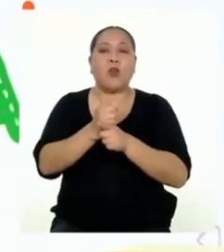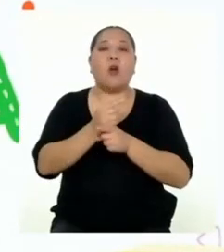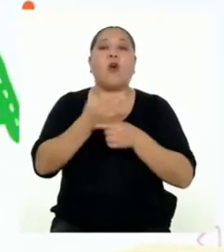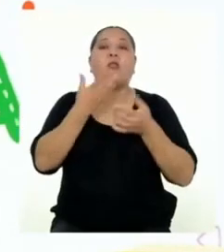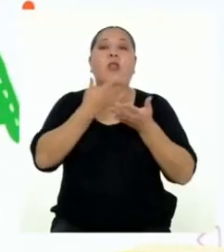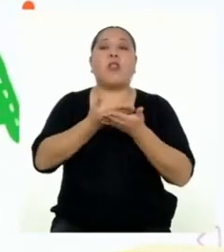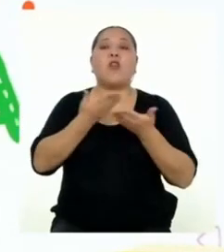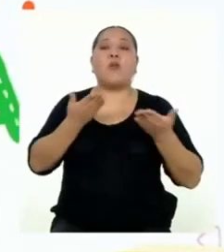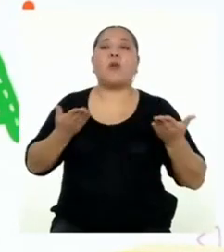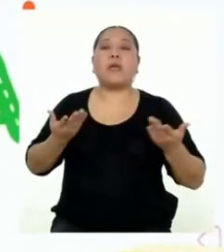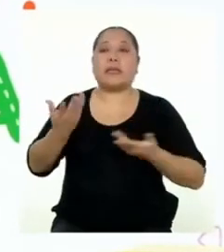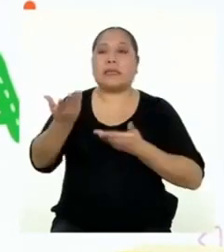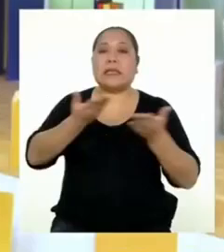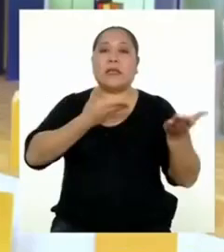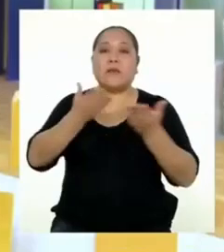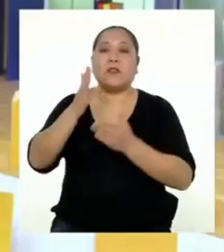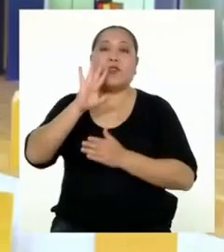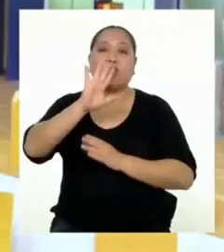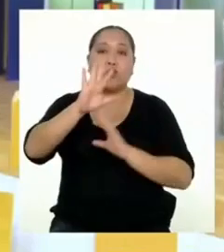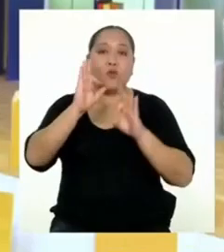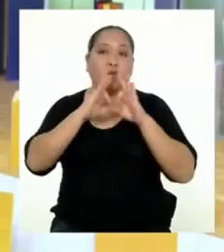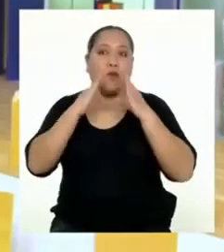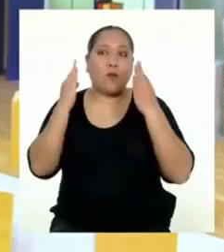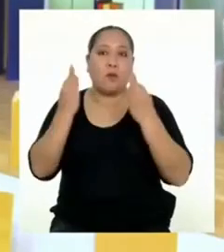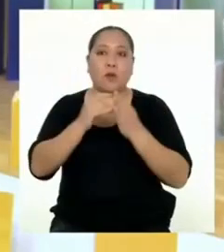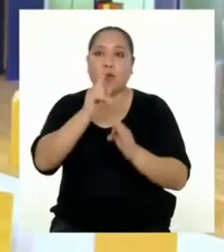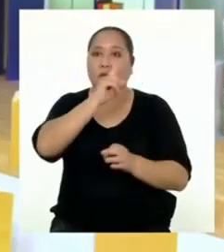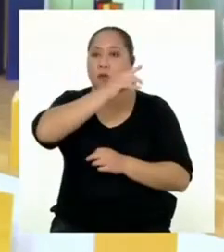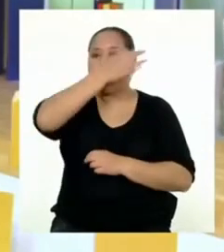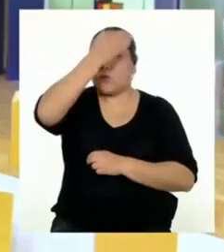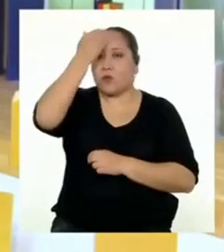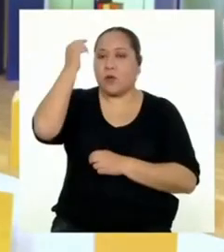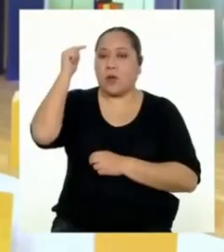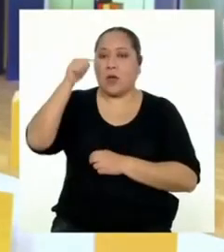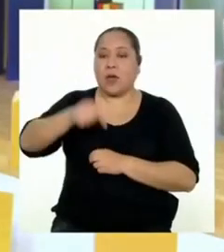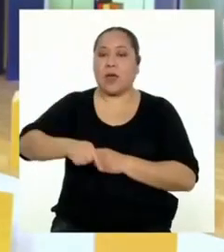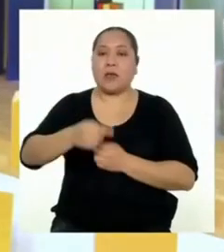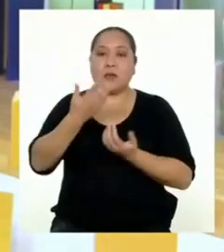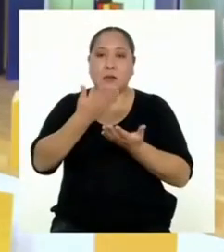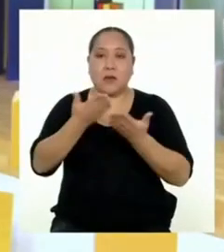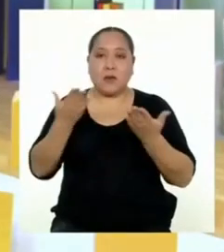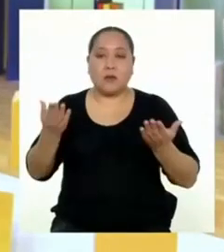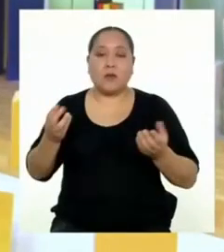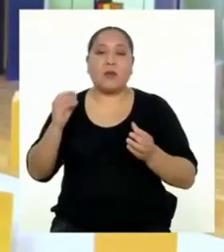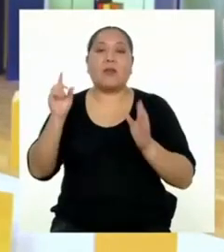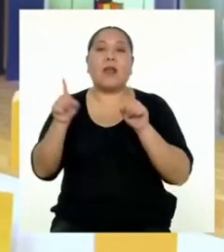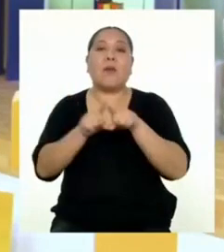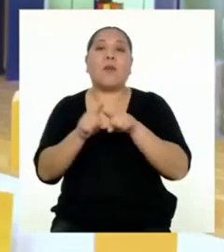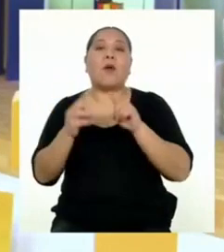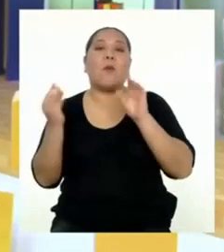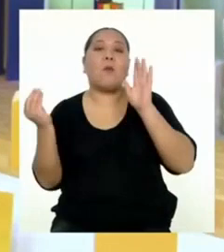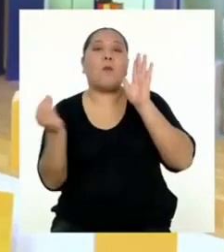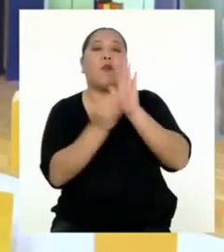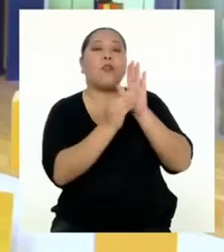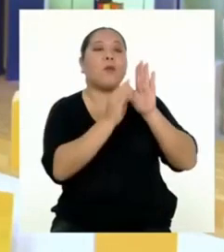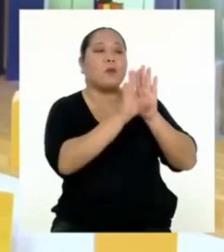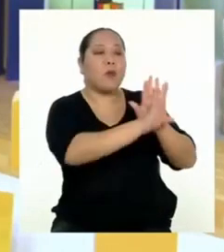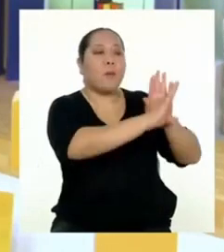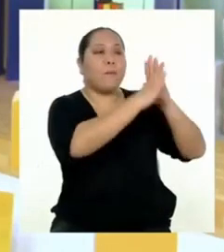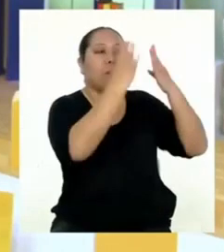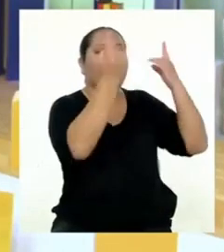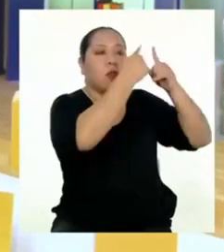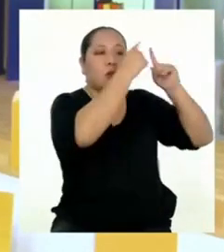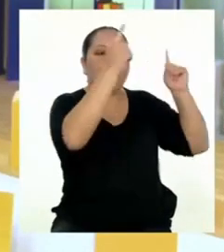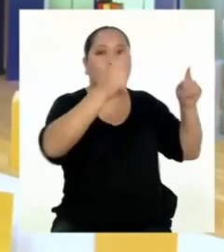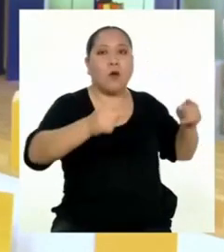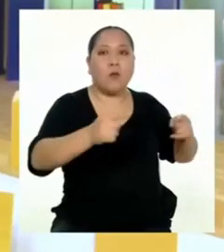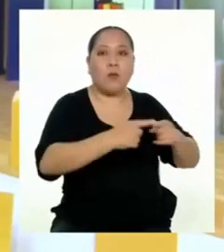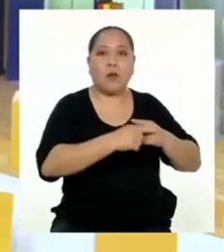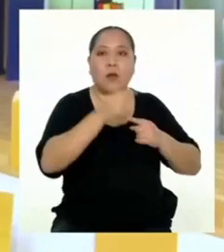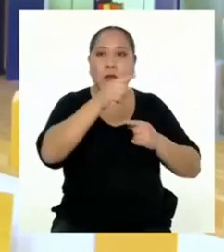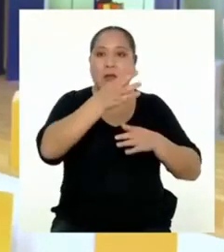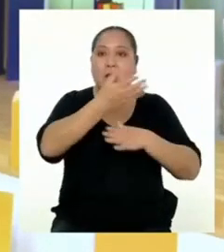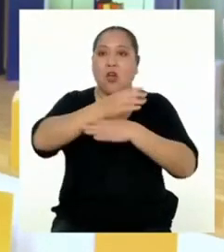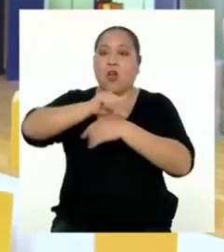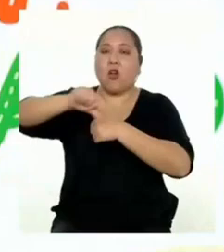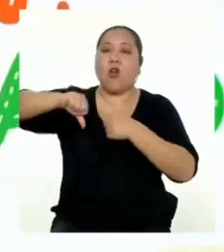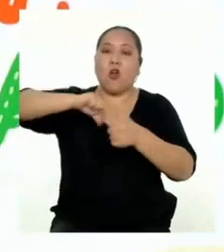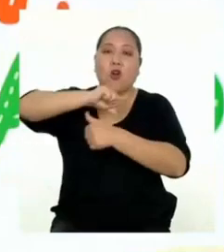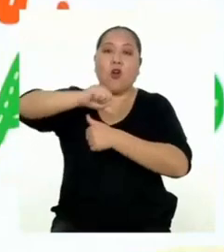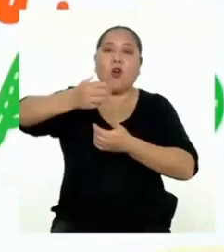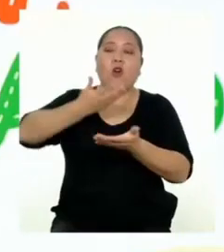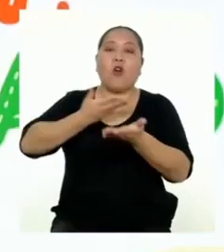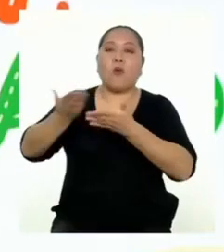bienes y servicios en familia. No se olviden que este producto también lo colocaremos en nuestro periódico mural sobre